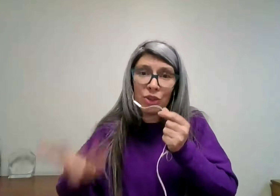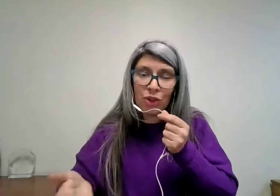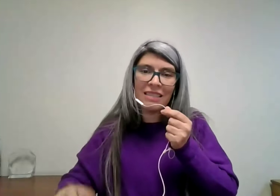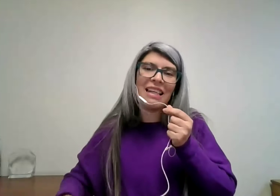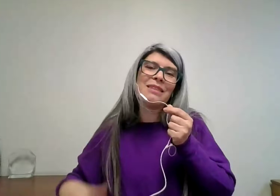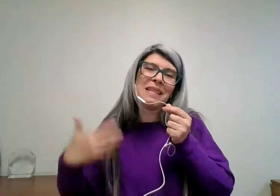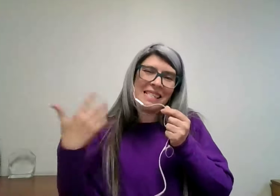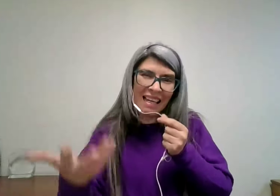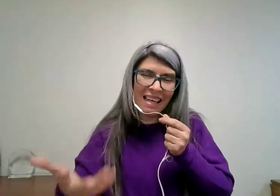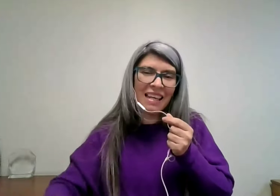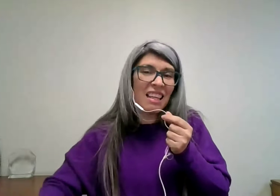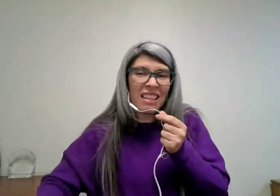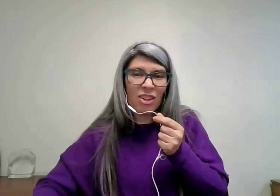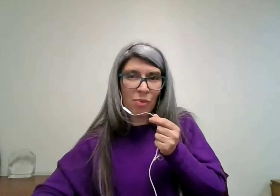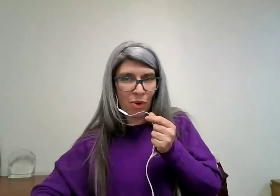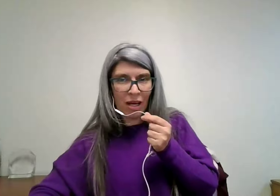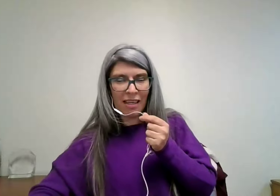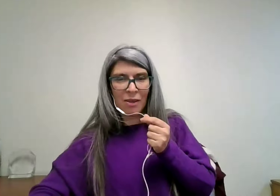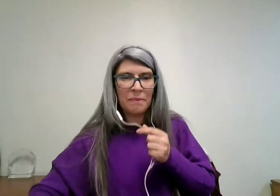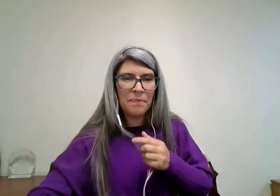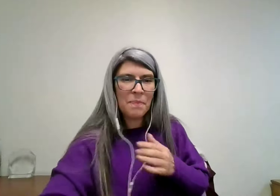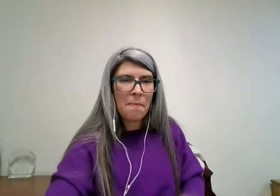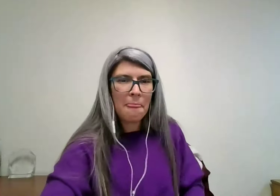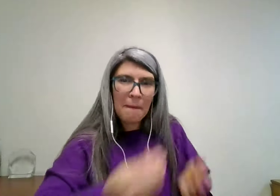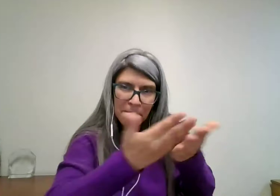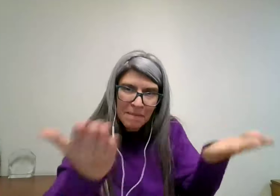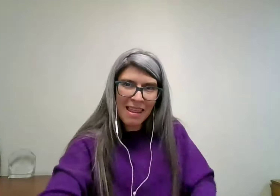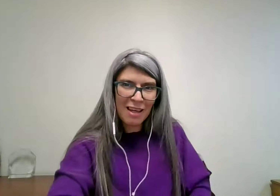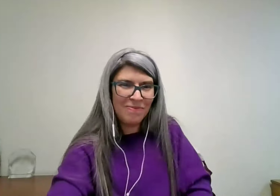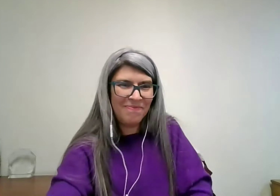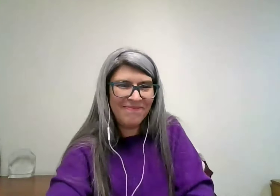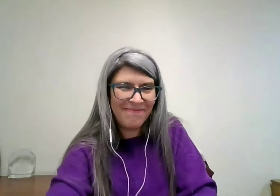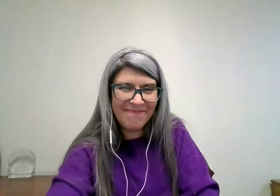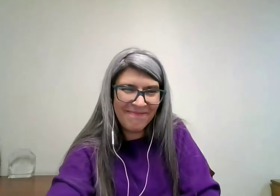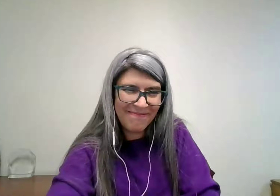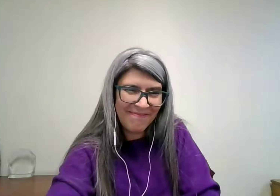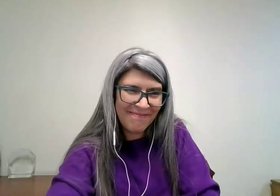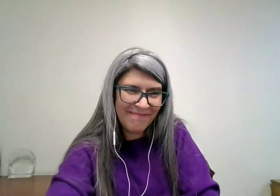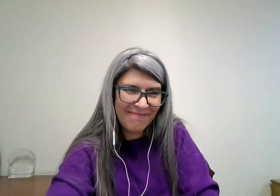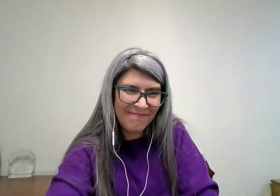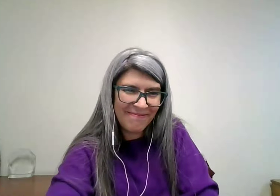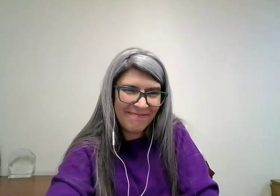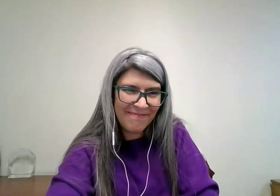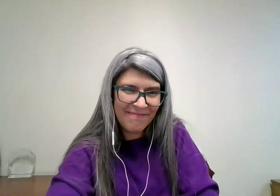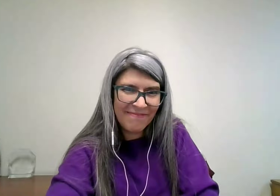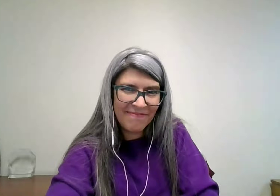contar historias y el expresar de distintos modos aquello. Las dejo.